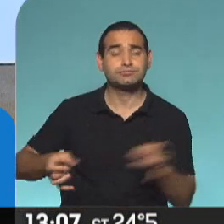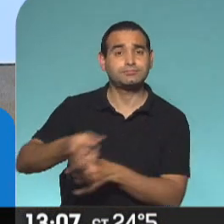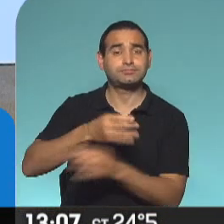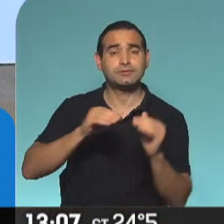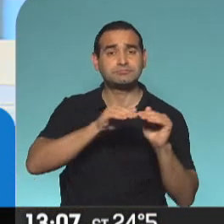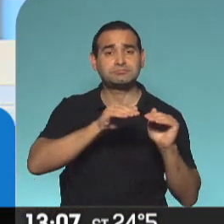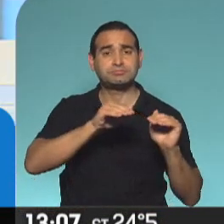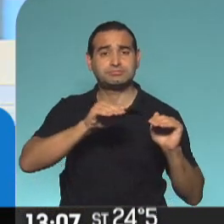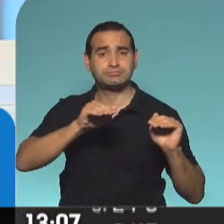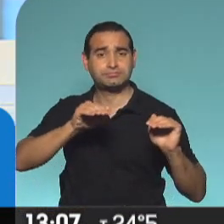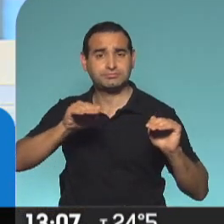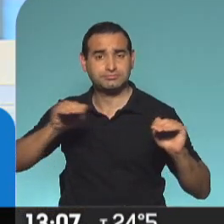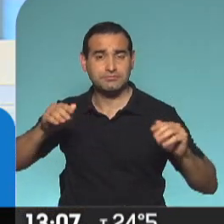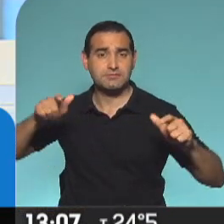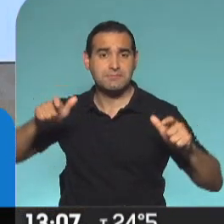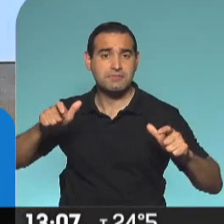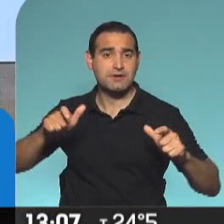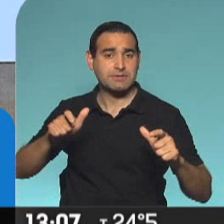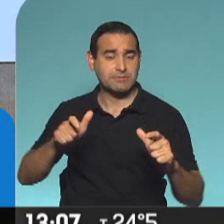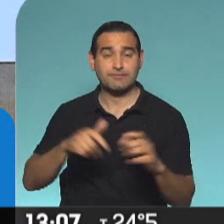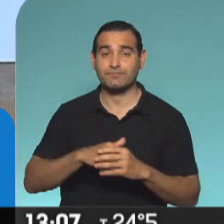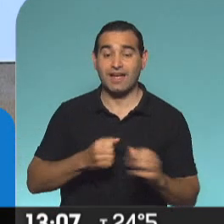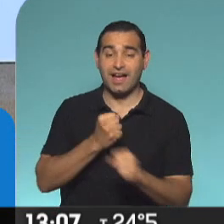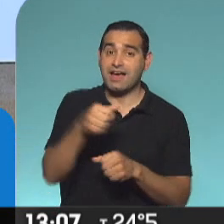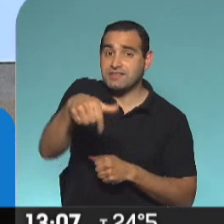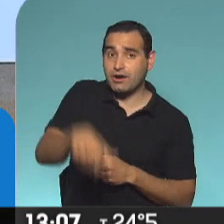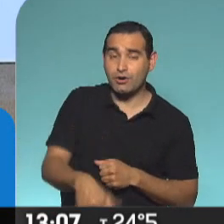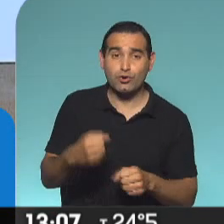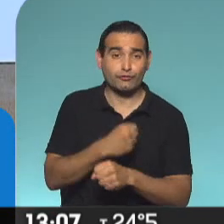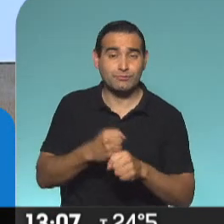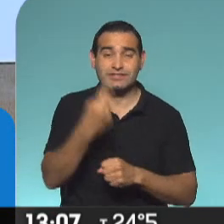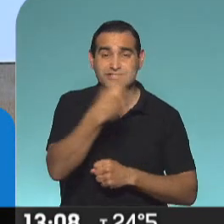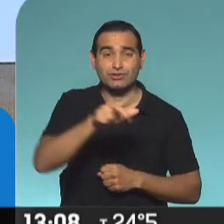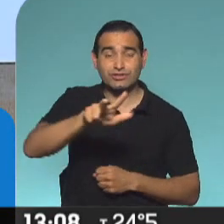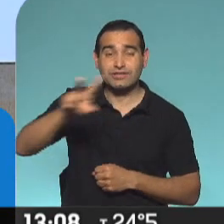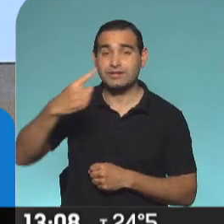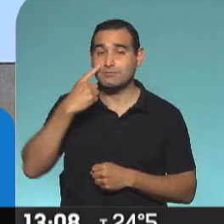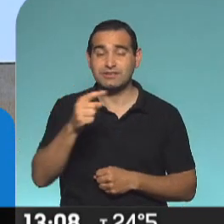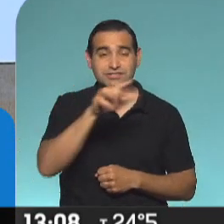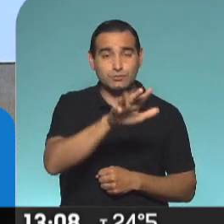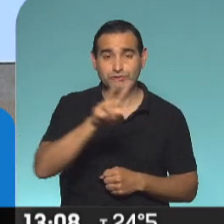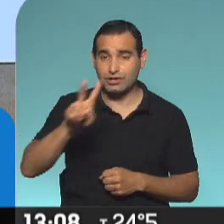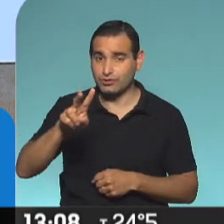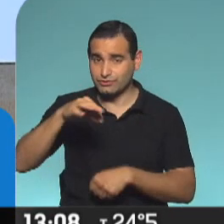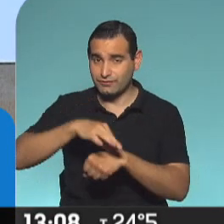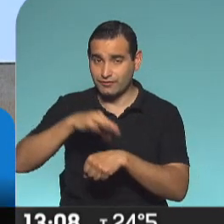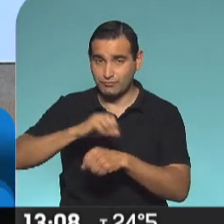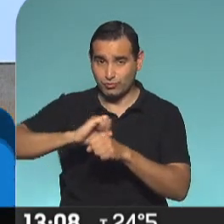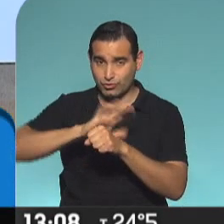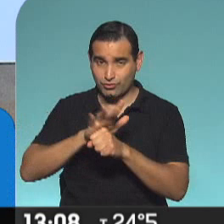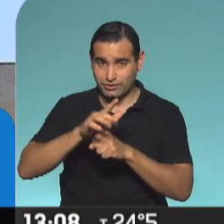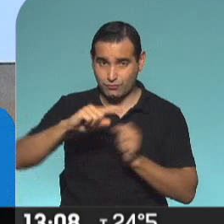estable y decreciendo hasta el día de hoy hemos confirmado 133 mil 52 casos totales en la